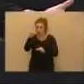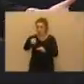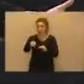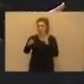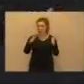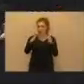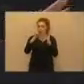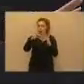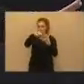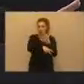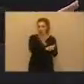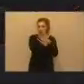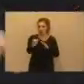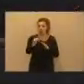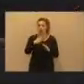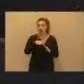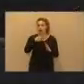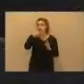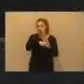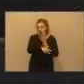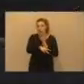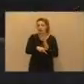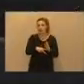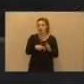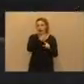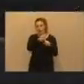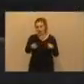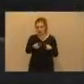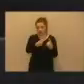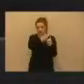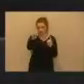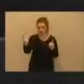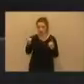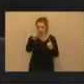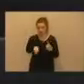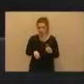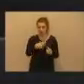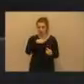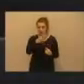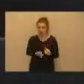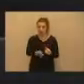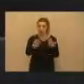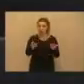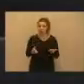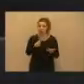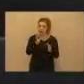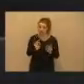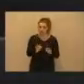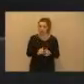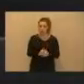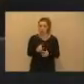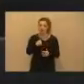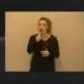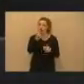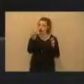también puede existir una normativa distinta. Lo que sí le digo